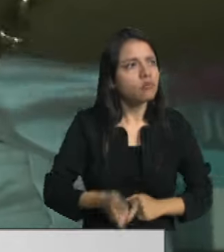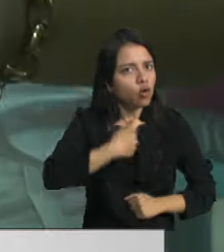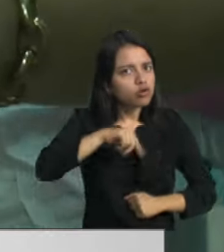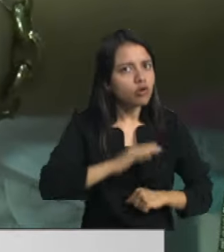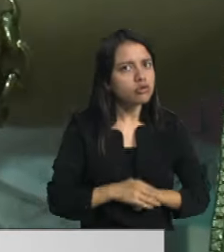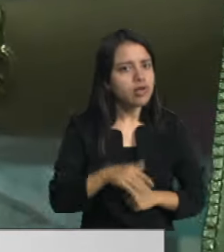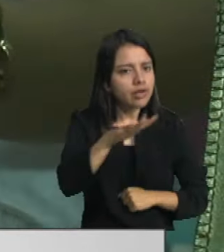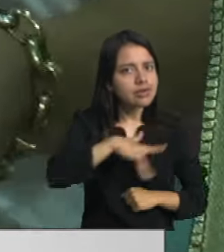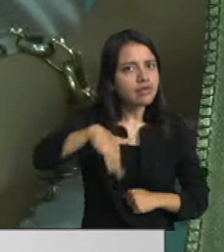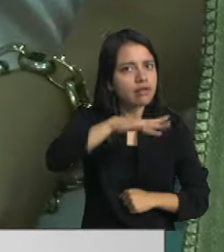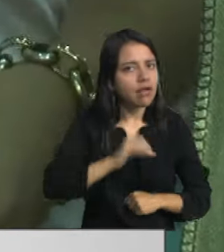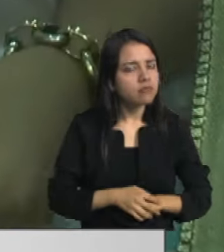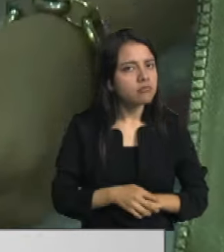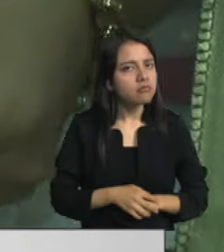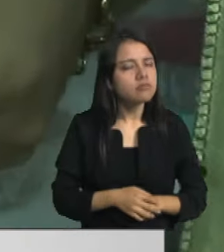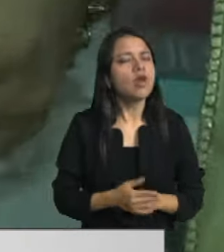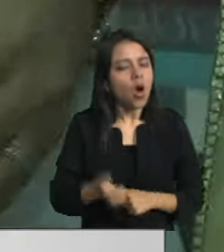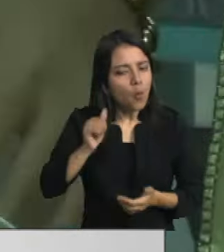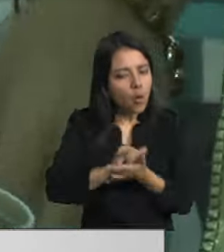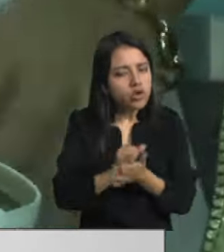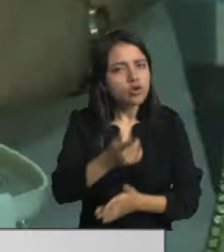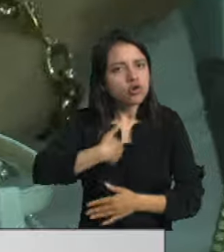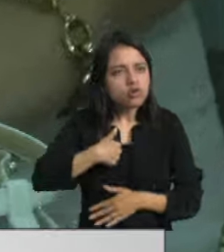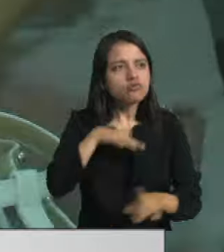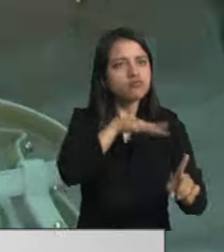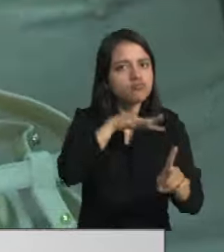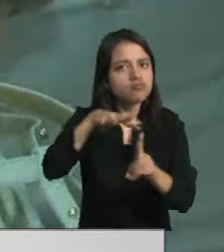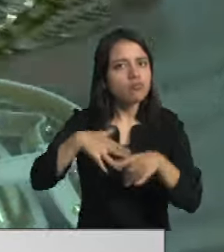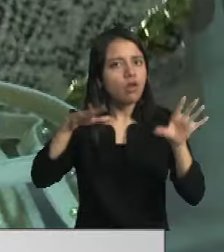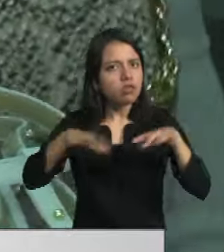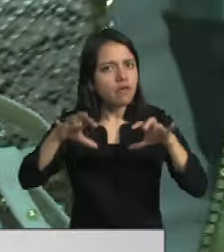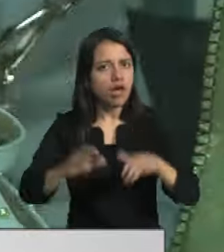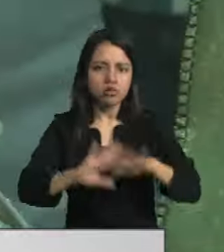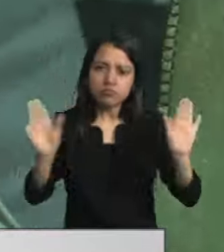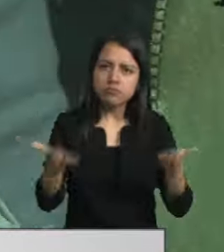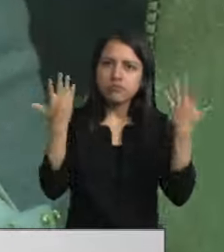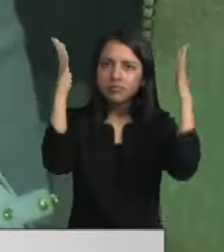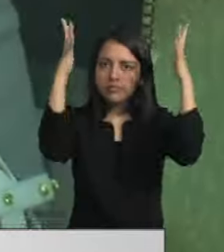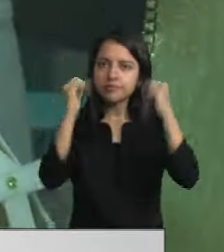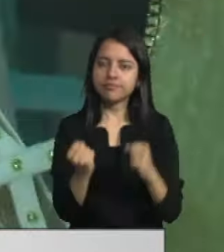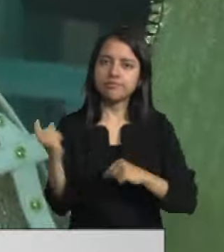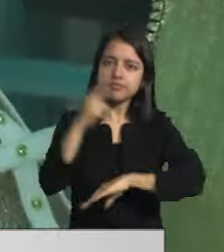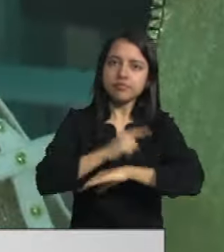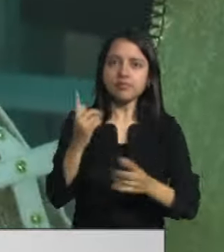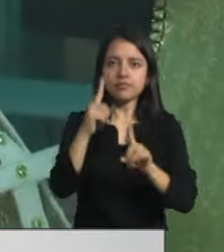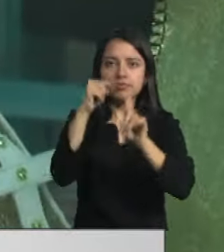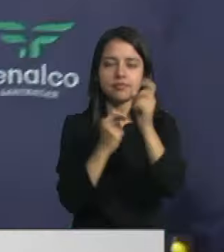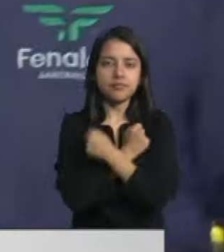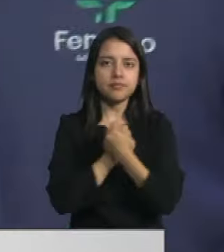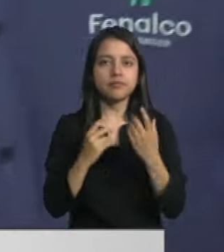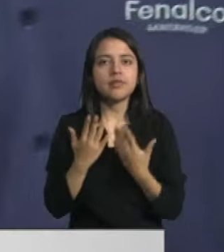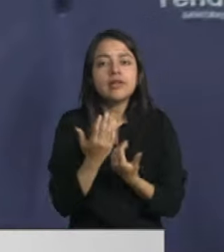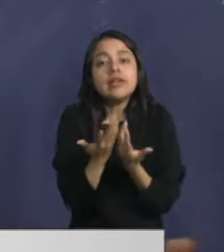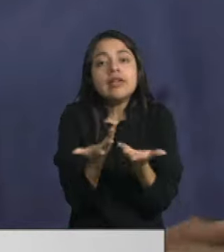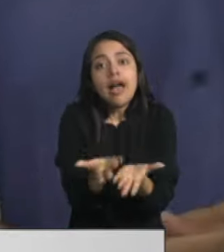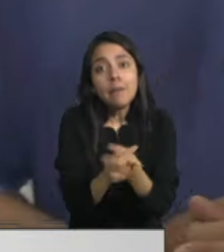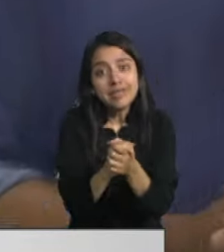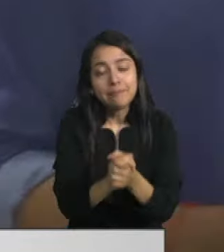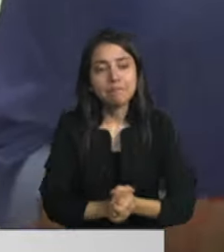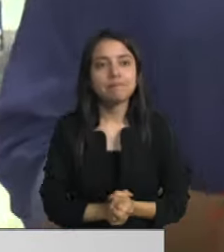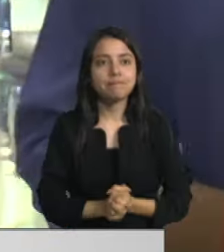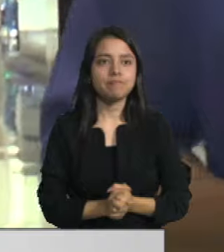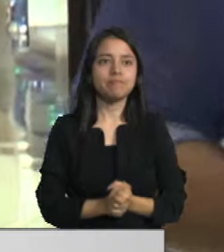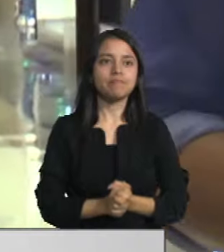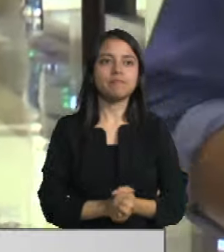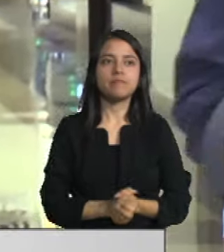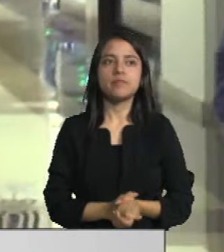a seguir jalonando diferentes actividades para que todos celebren el día y el mes de Amor y Amistad. Muchas gracias, doctor Almeida. Hay que señalar que en esta región